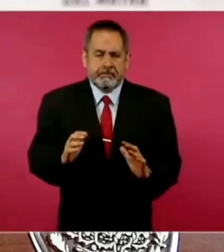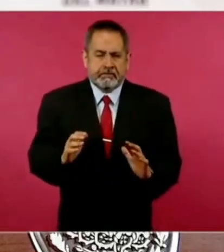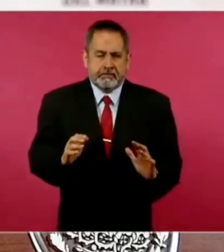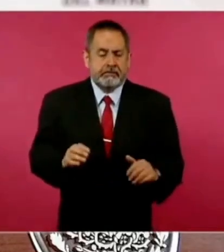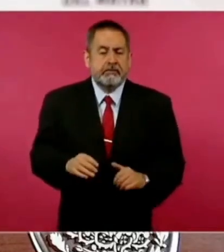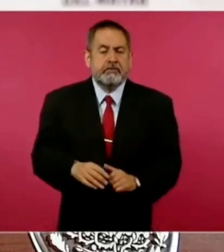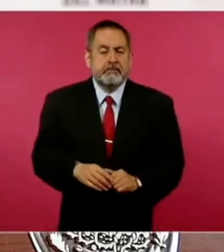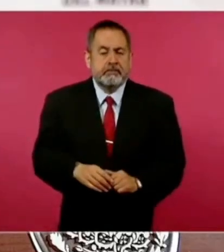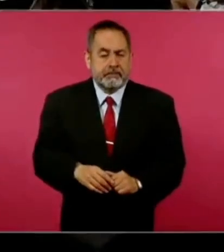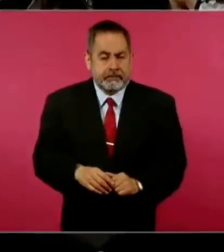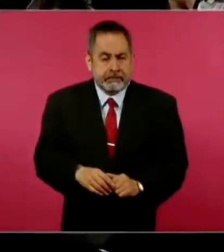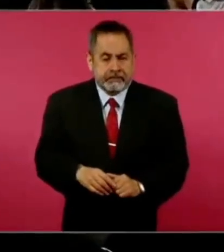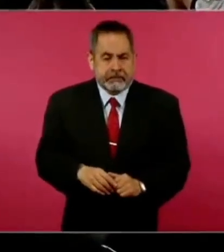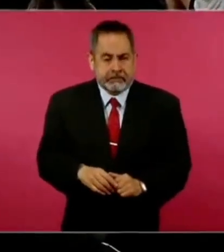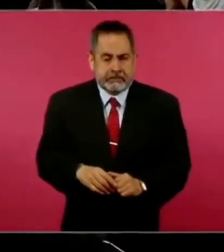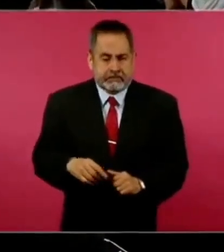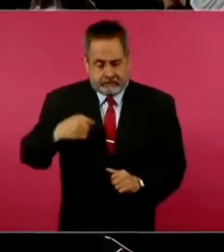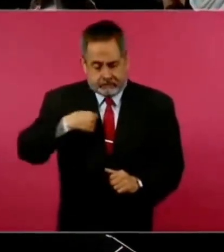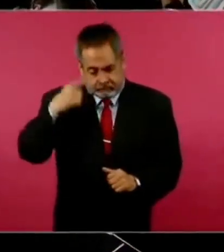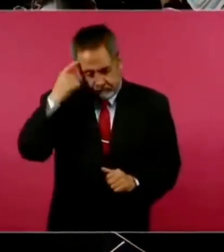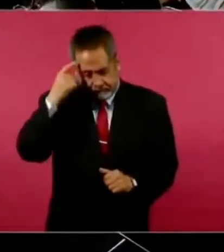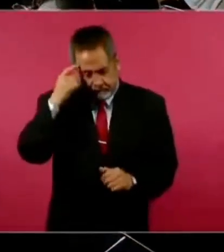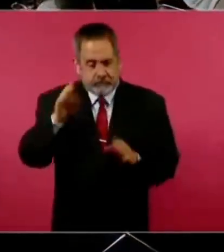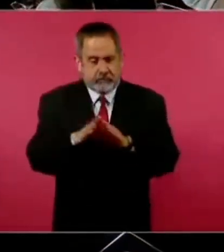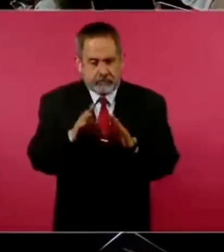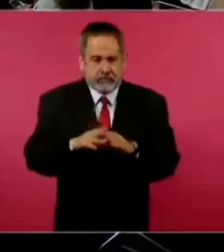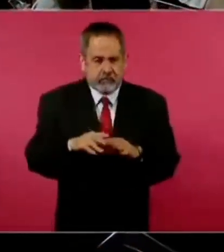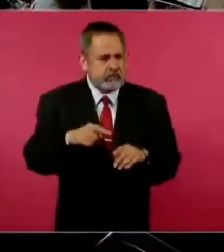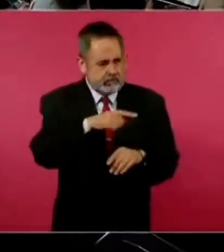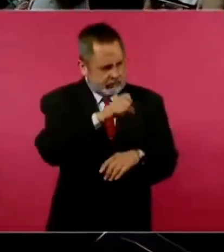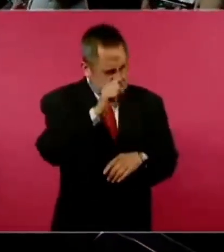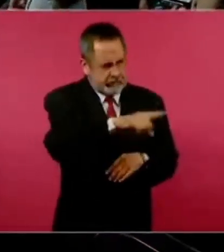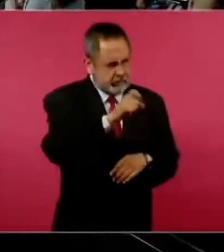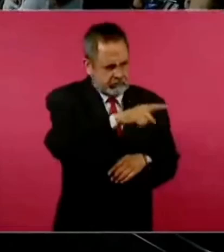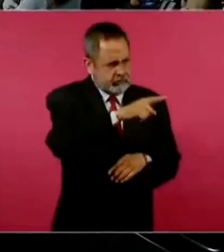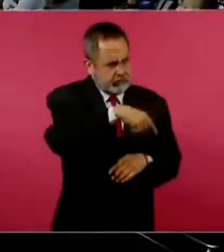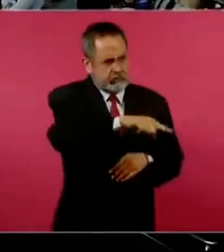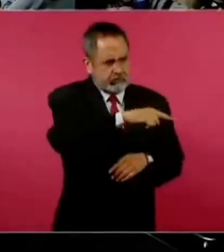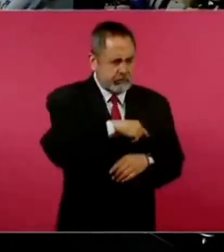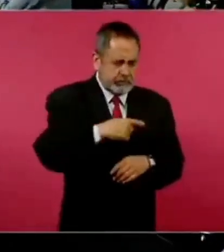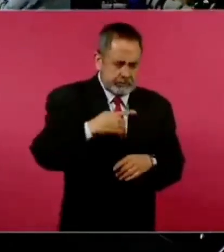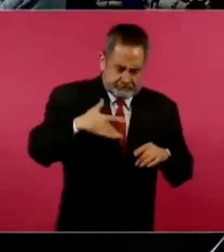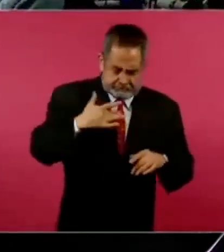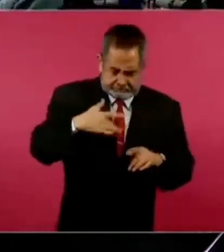Vamos a que se reformen ellos mismos.